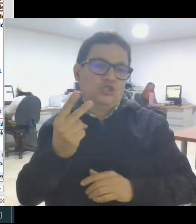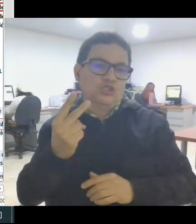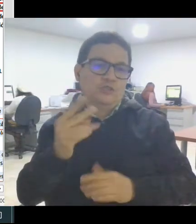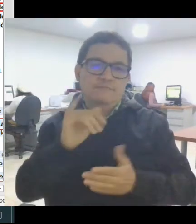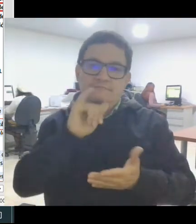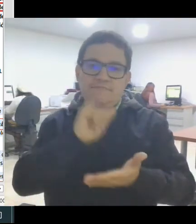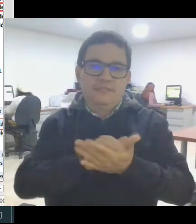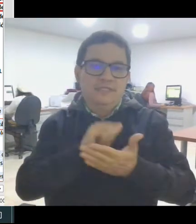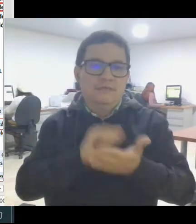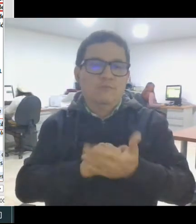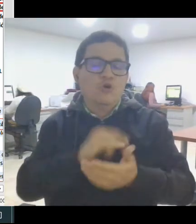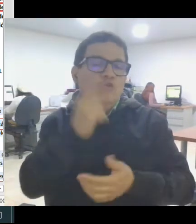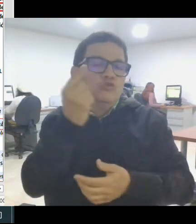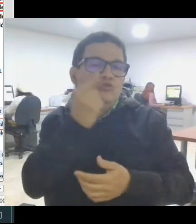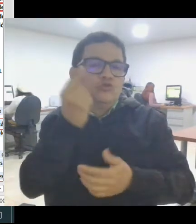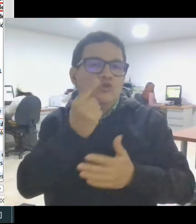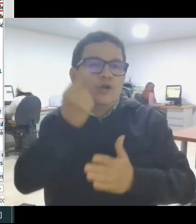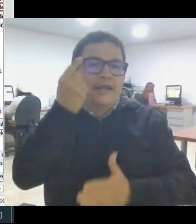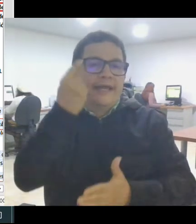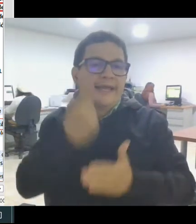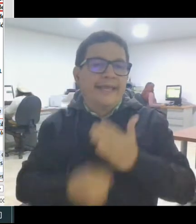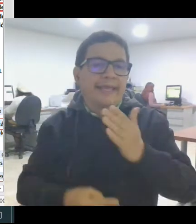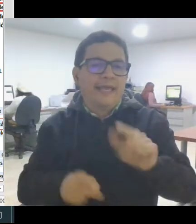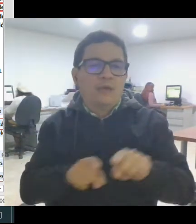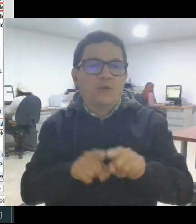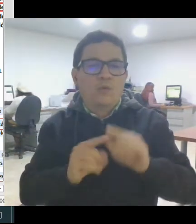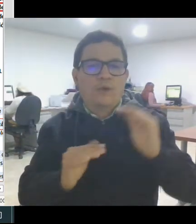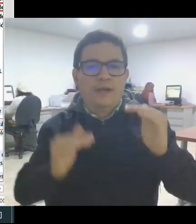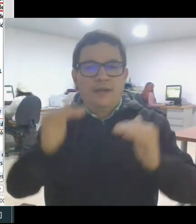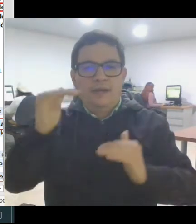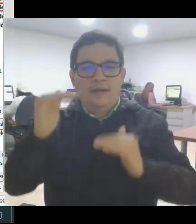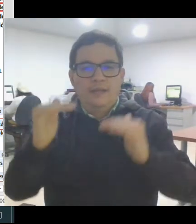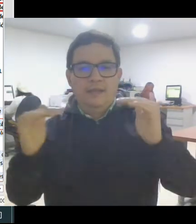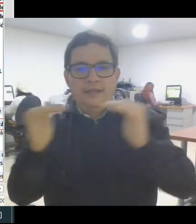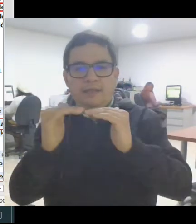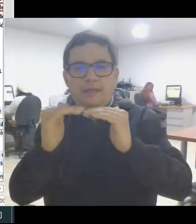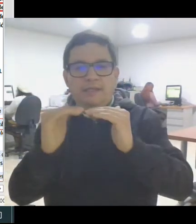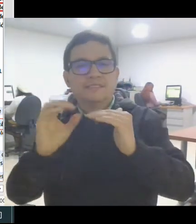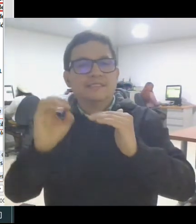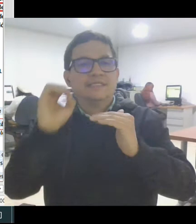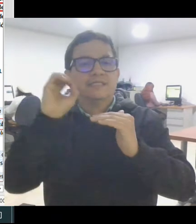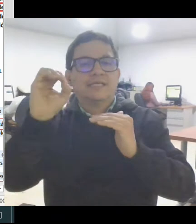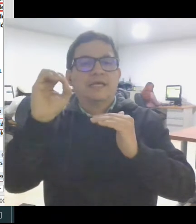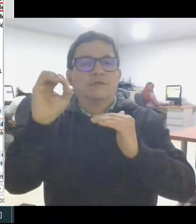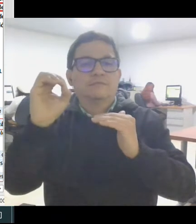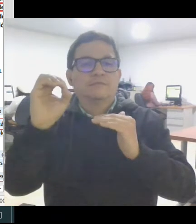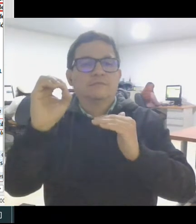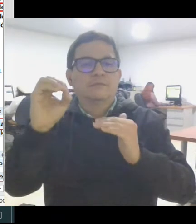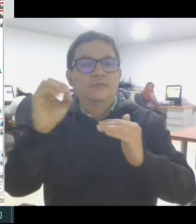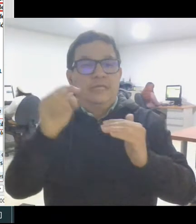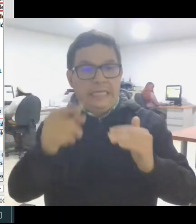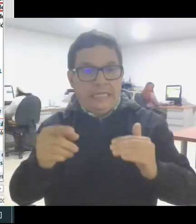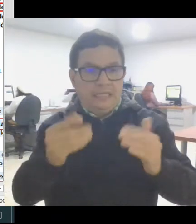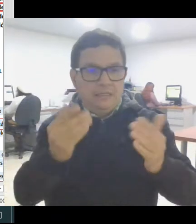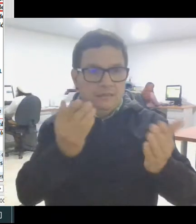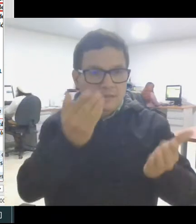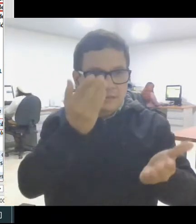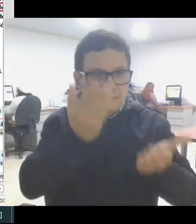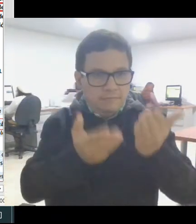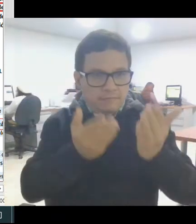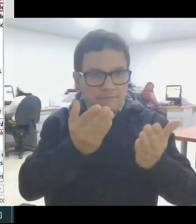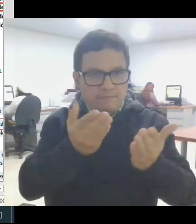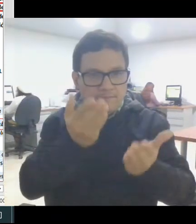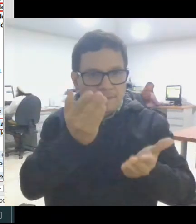mismo, solo que lo estoy igualando a 0 y estas variables como